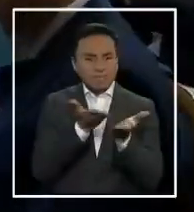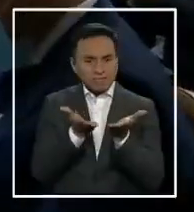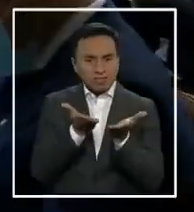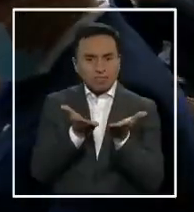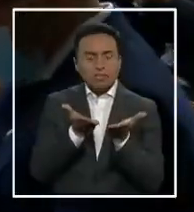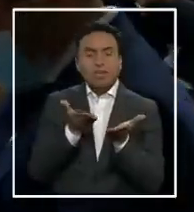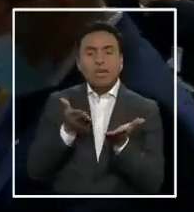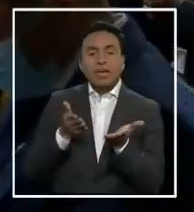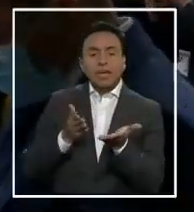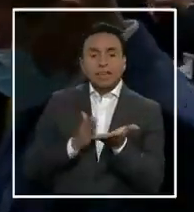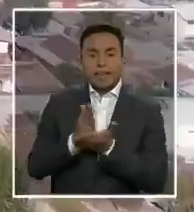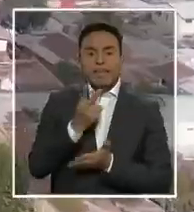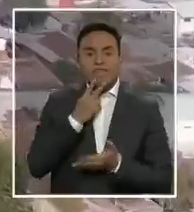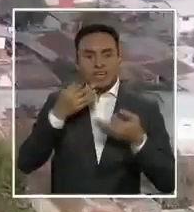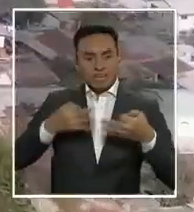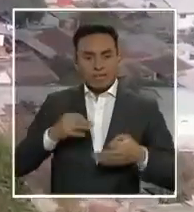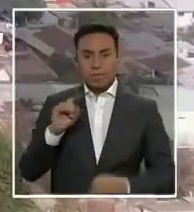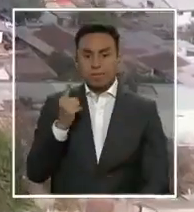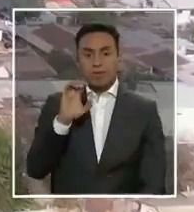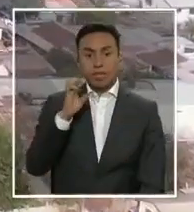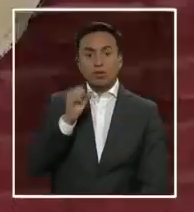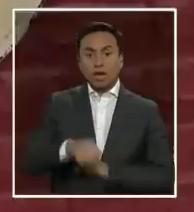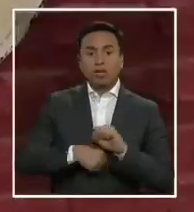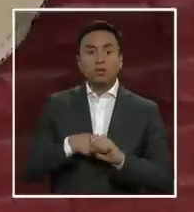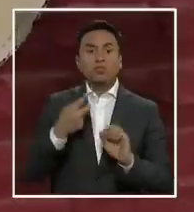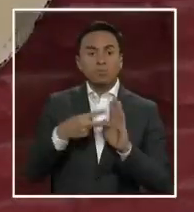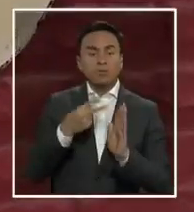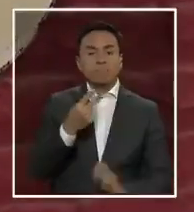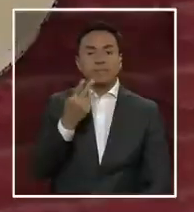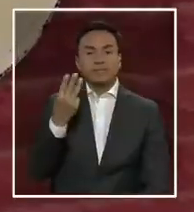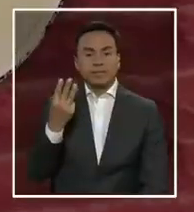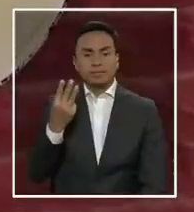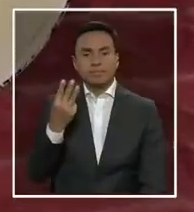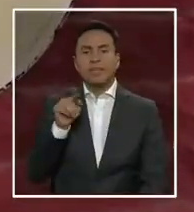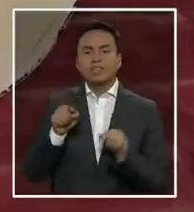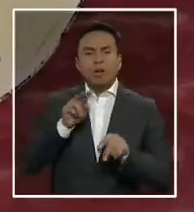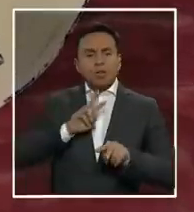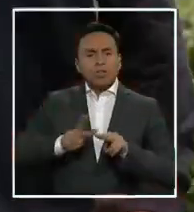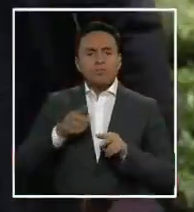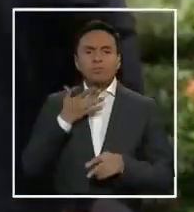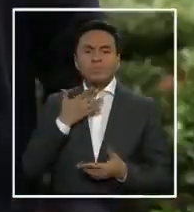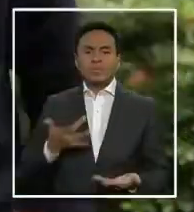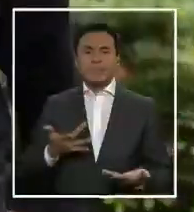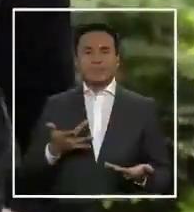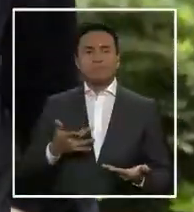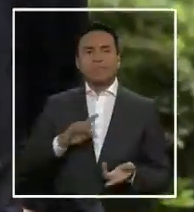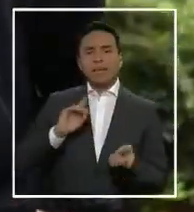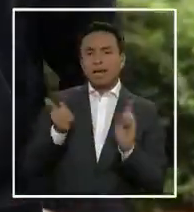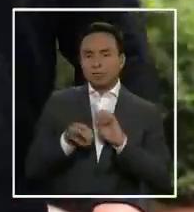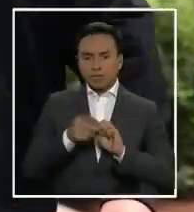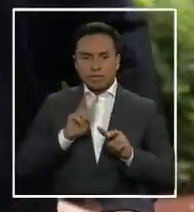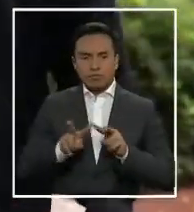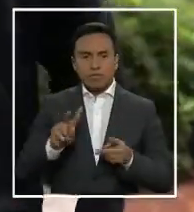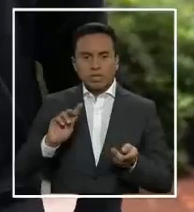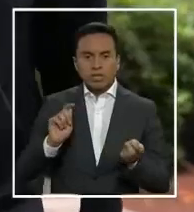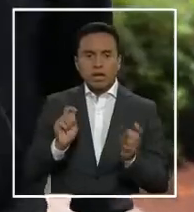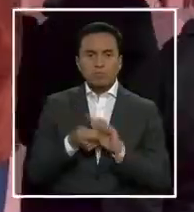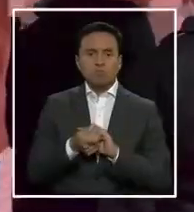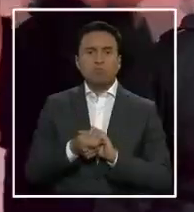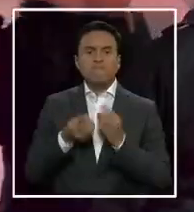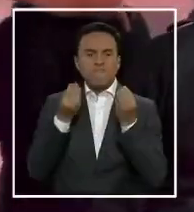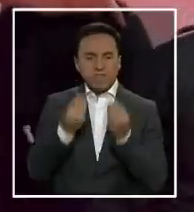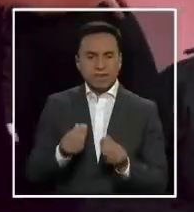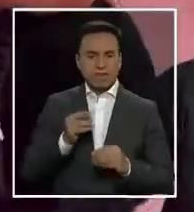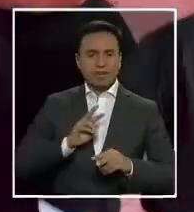cuya entrada en vigencia era el primero de enero de 2023 esto lo hacemos porque sabemos que los cambios hay que hacerlos bien